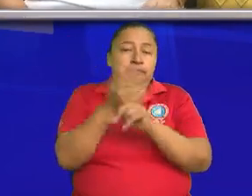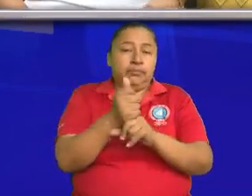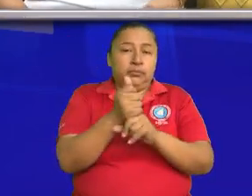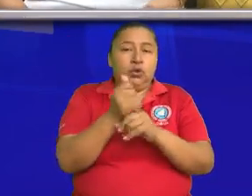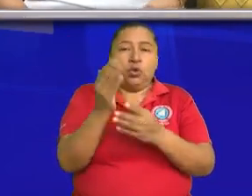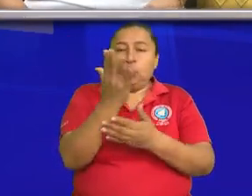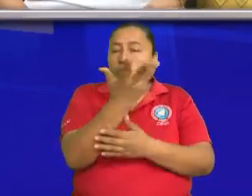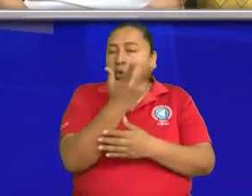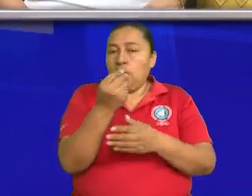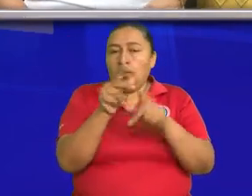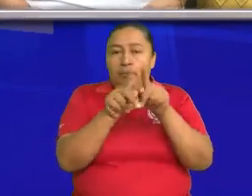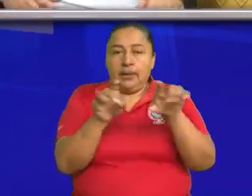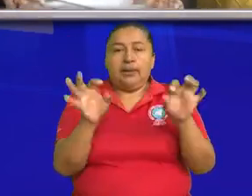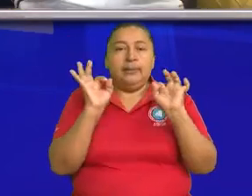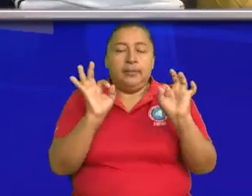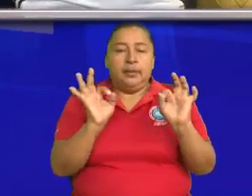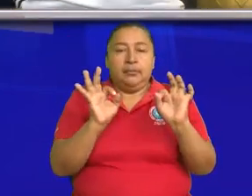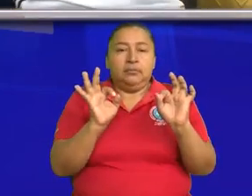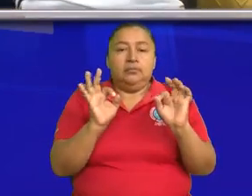los planes,